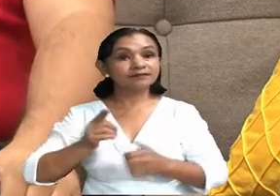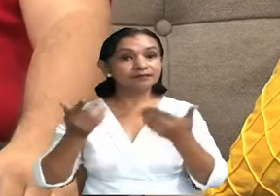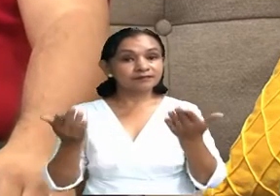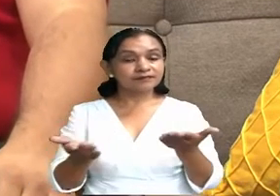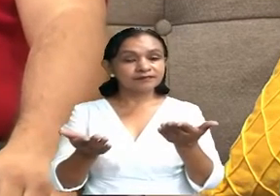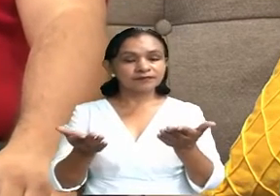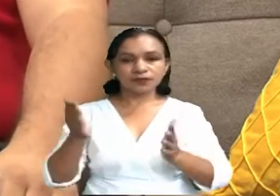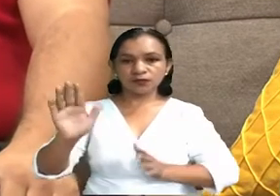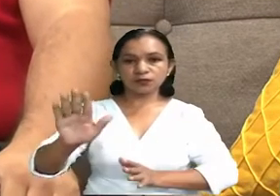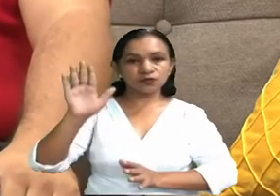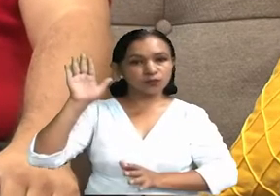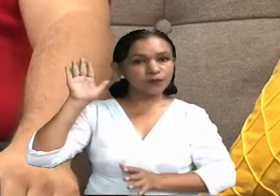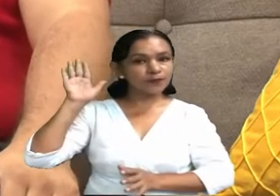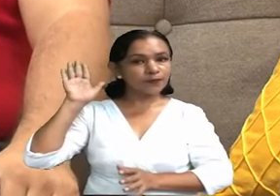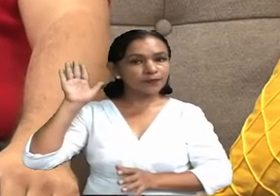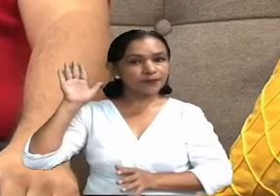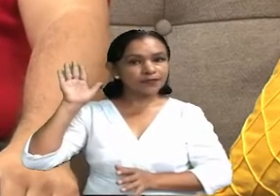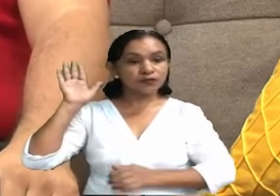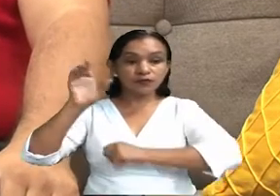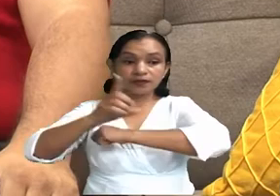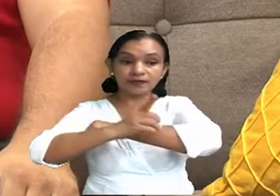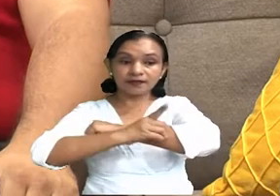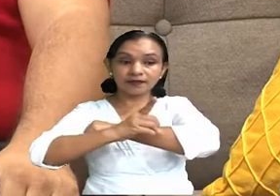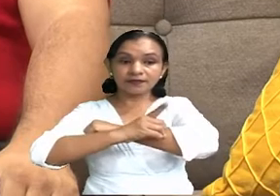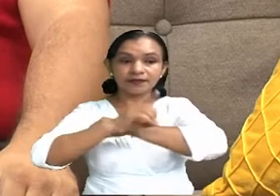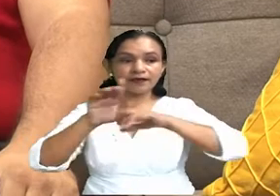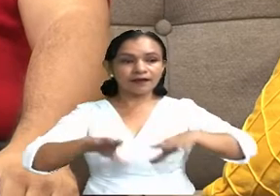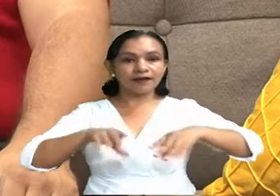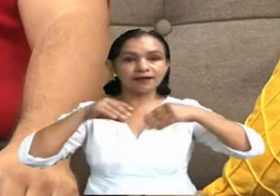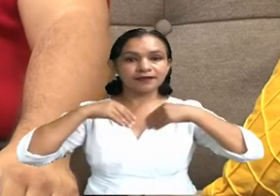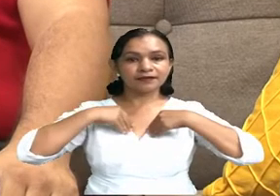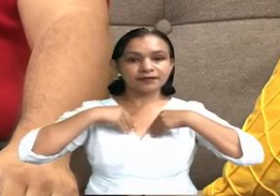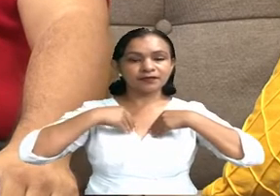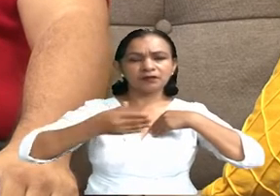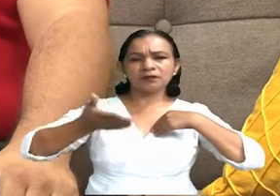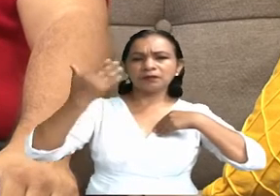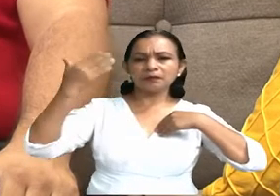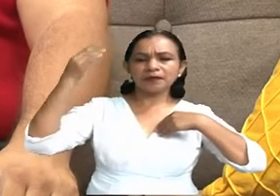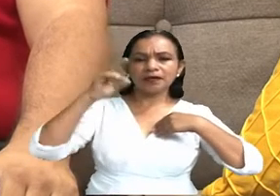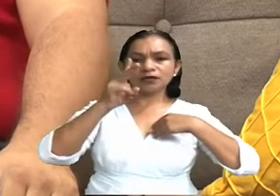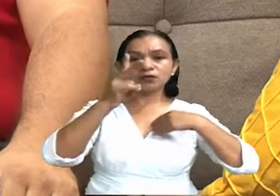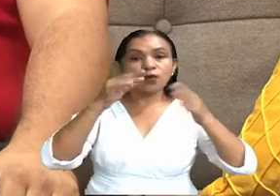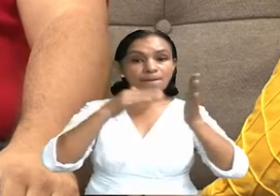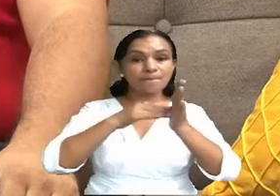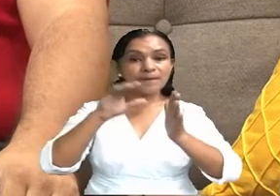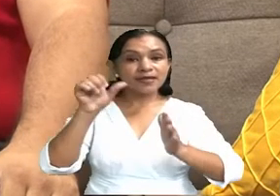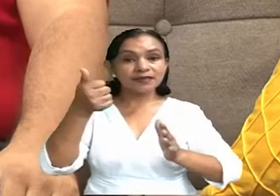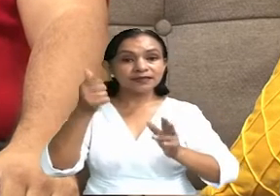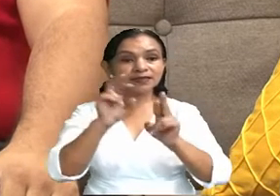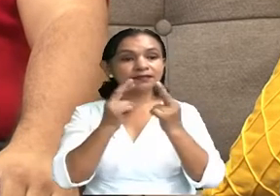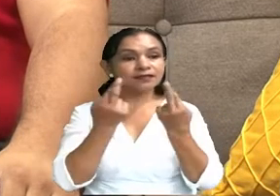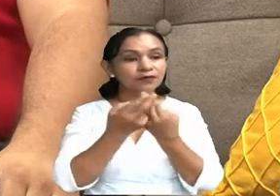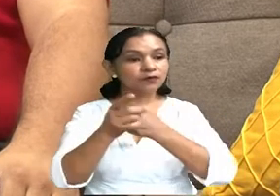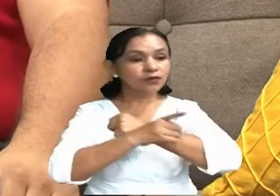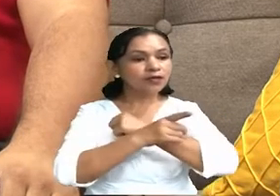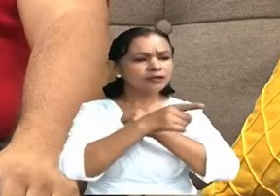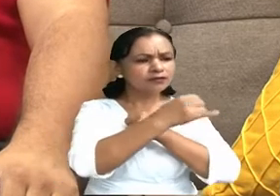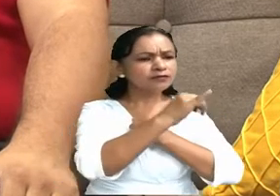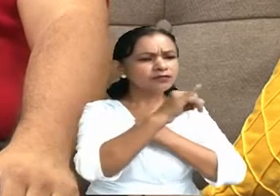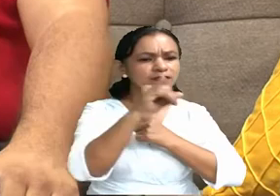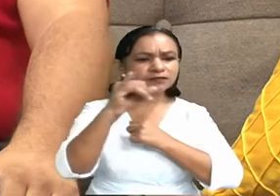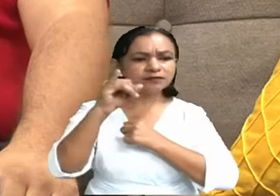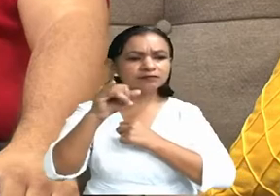fue un compromiso que el comandante Daniel adquirió con nosotros allá por el 2006 y que a través de la